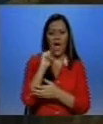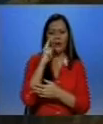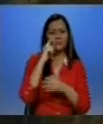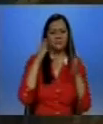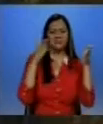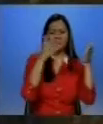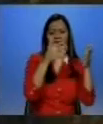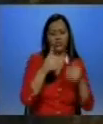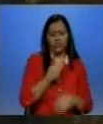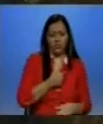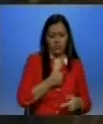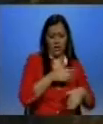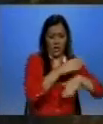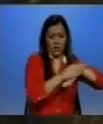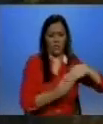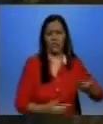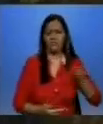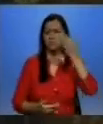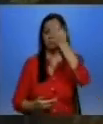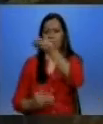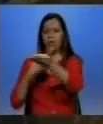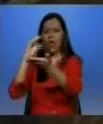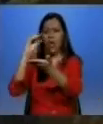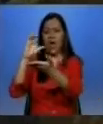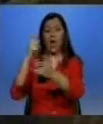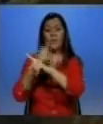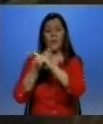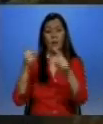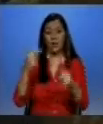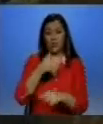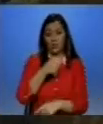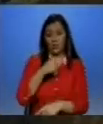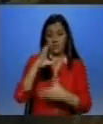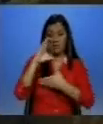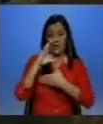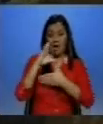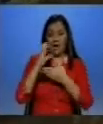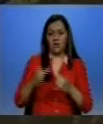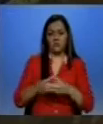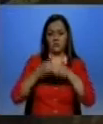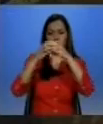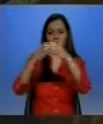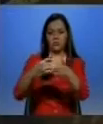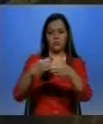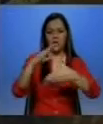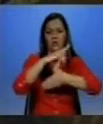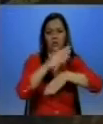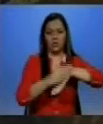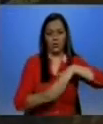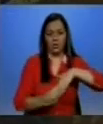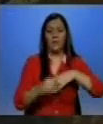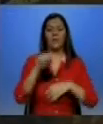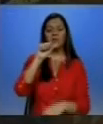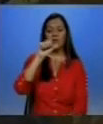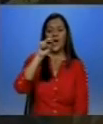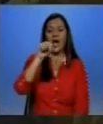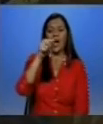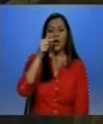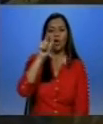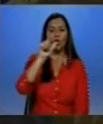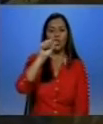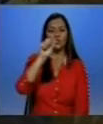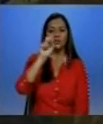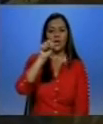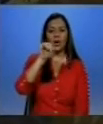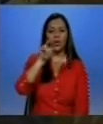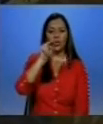bloque A, procesar nuestras diferencias con América del Norte, sobre todo anglosajona, aunque quede que es francófona, y